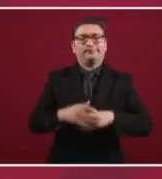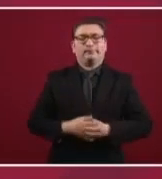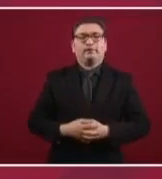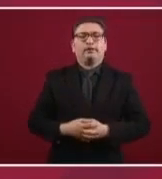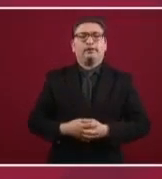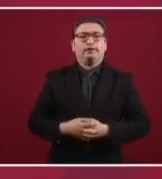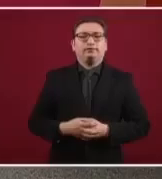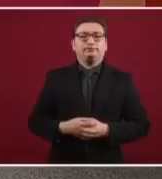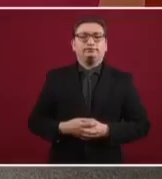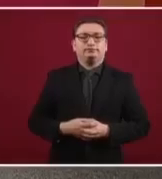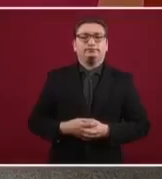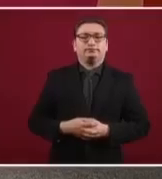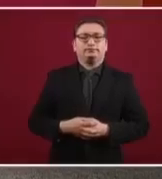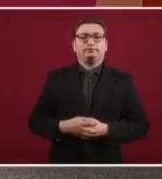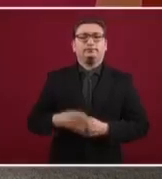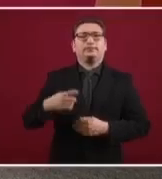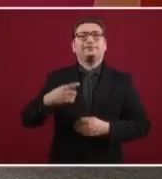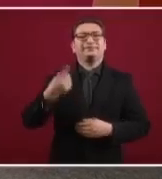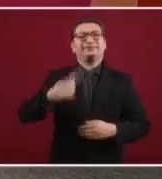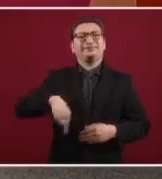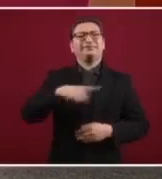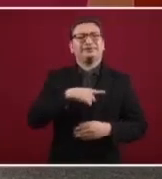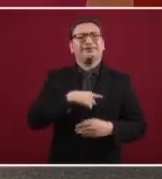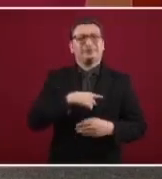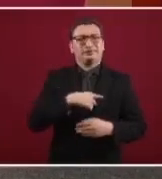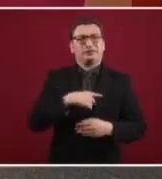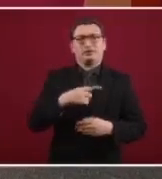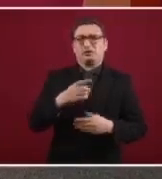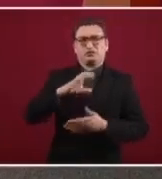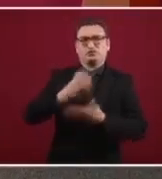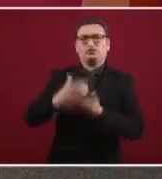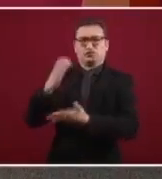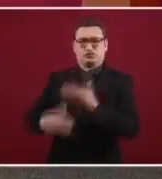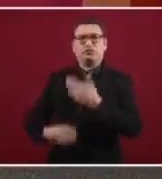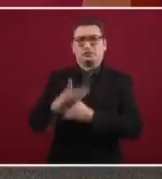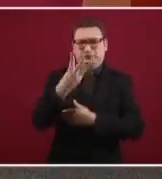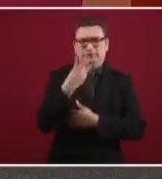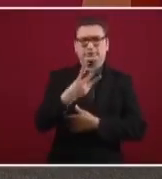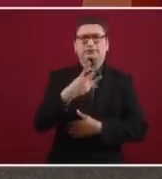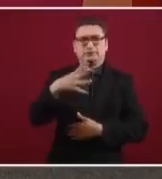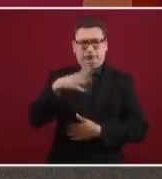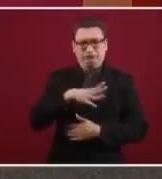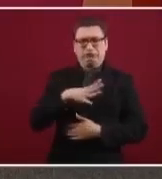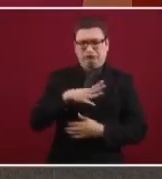Nosotros tenemos contratos con tres.